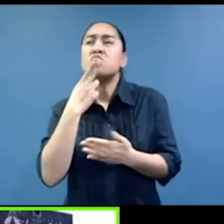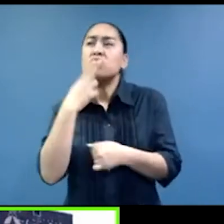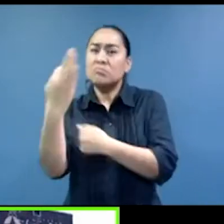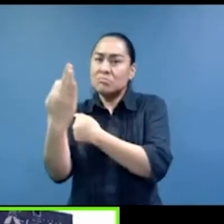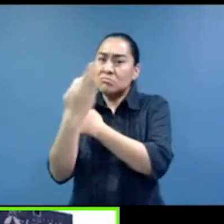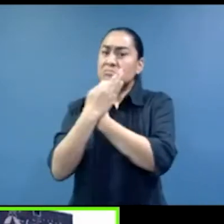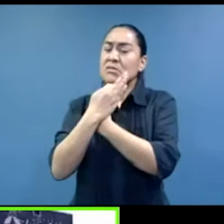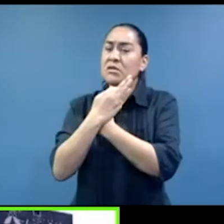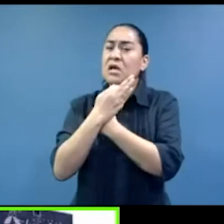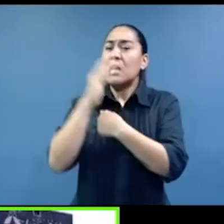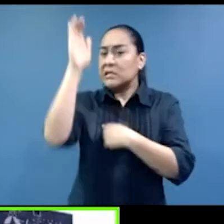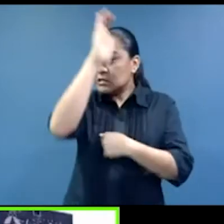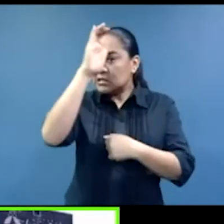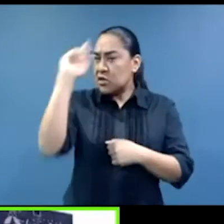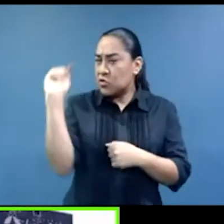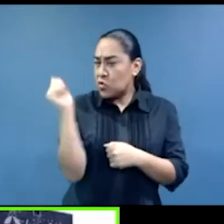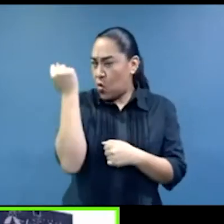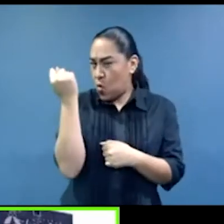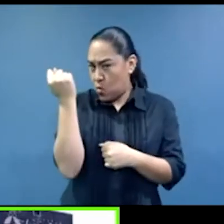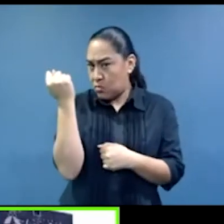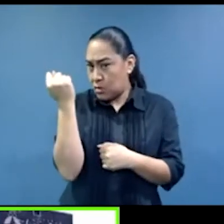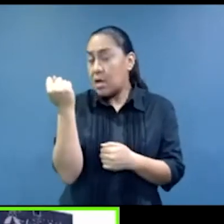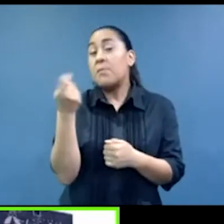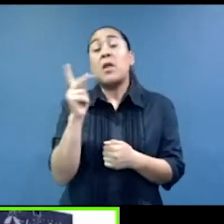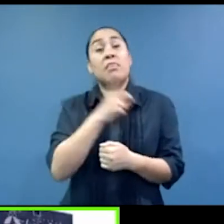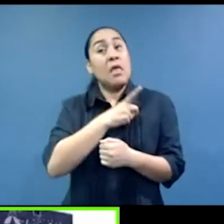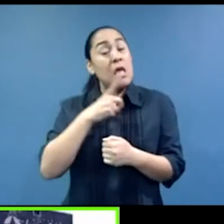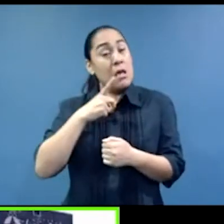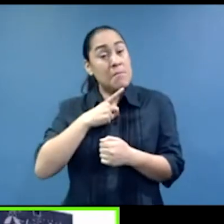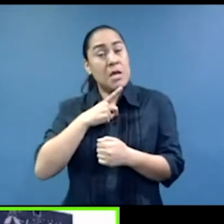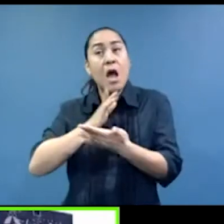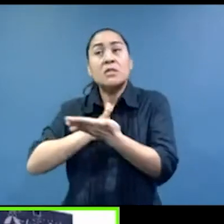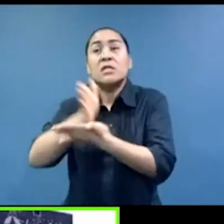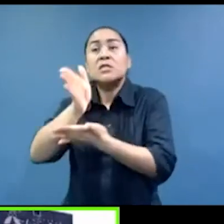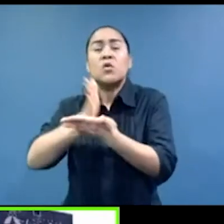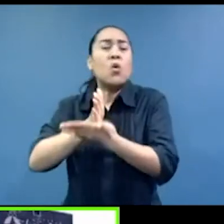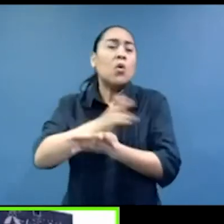pero este acceso debe ser igualitario y debe de ser